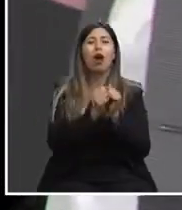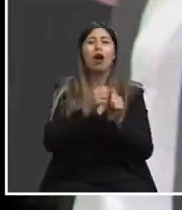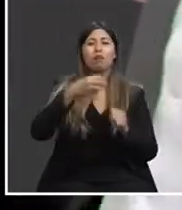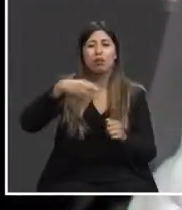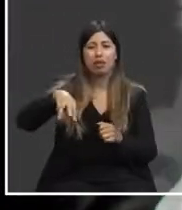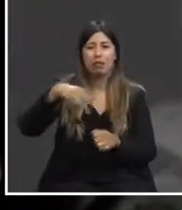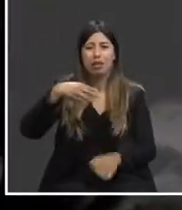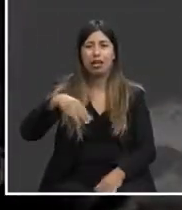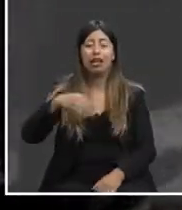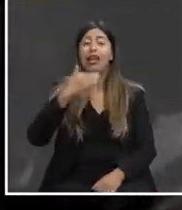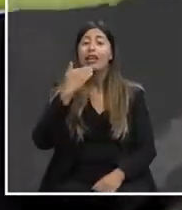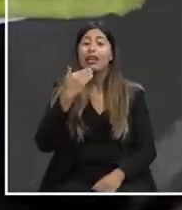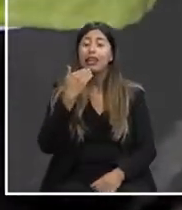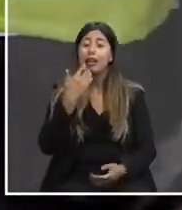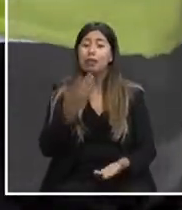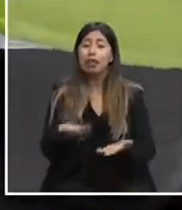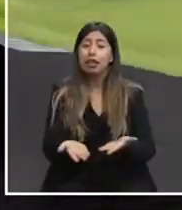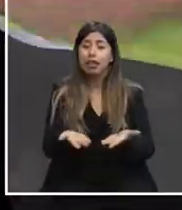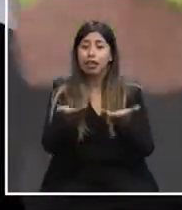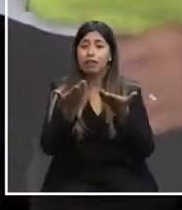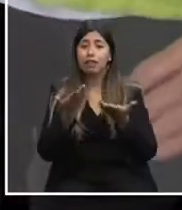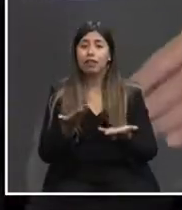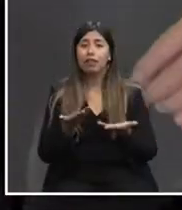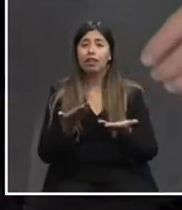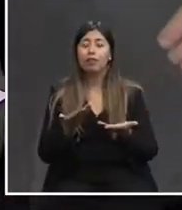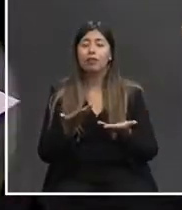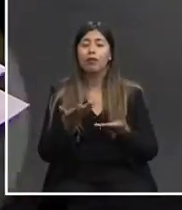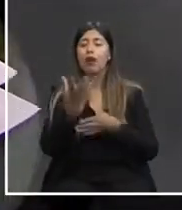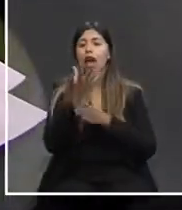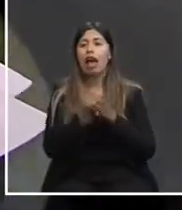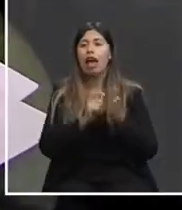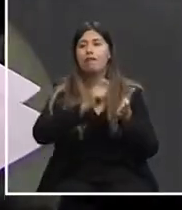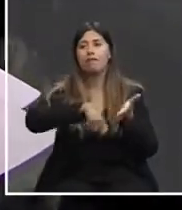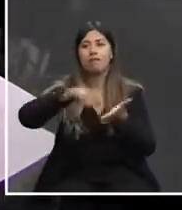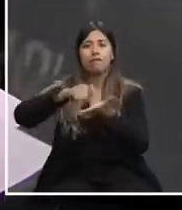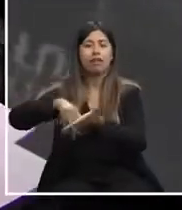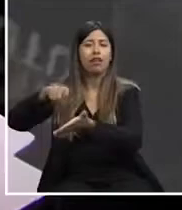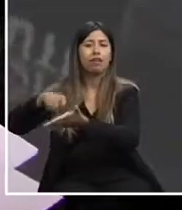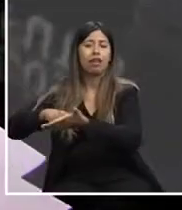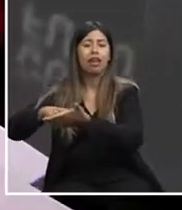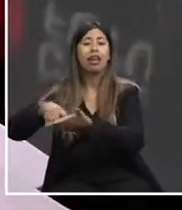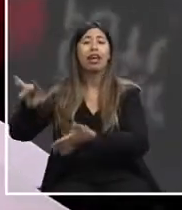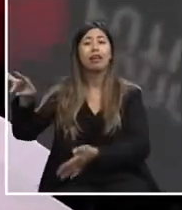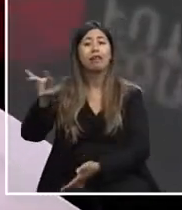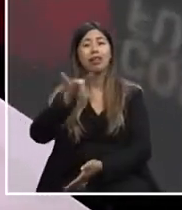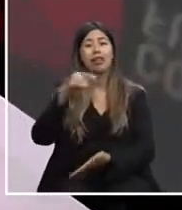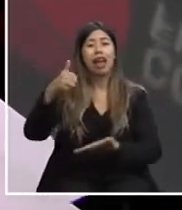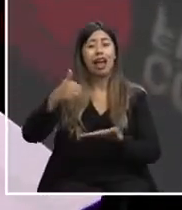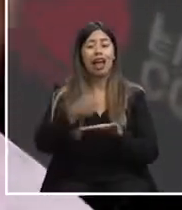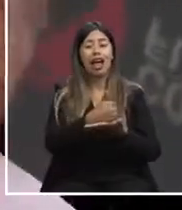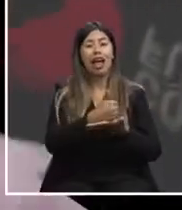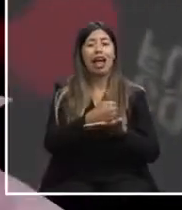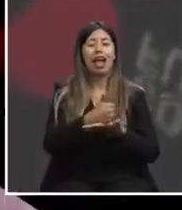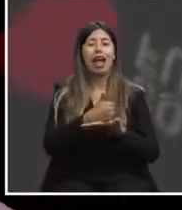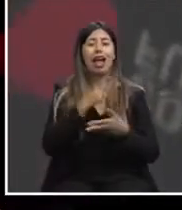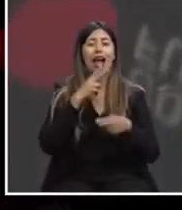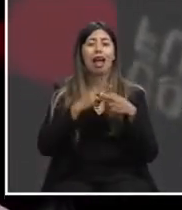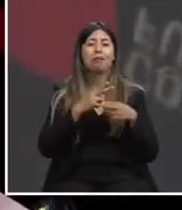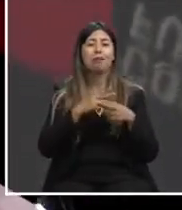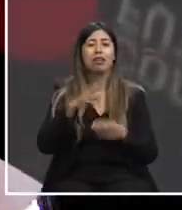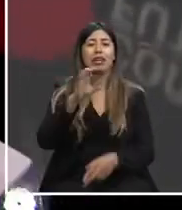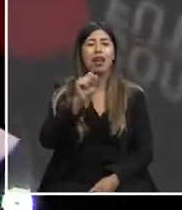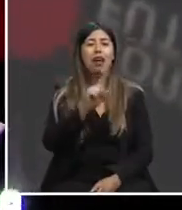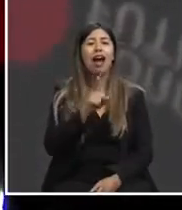Y también invitar, luego de que terminen la firma, al alcalde Claudio Castro a que nos pueda